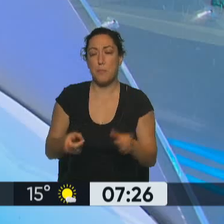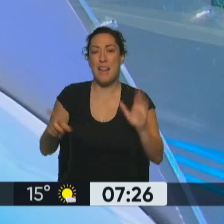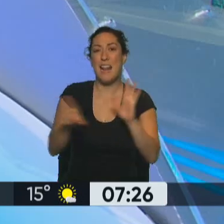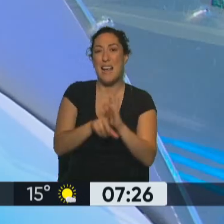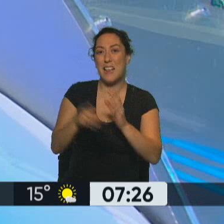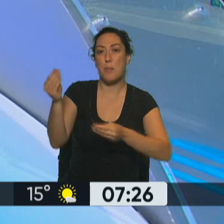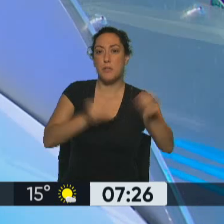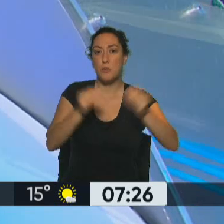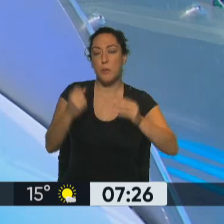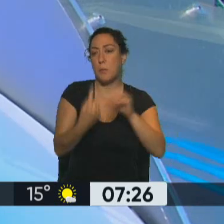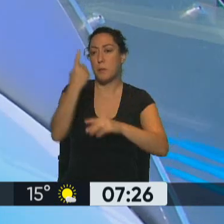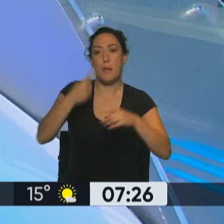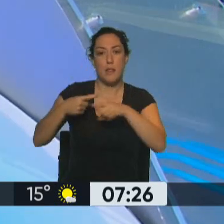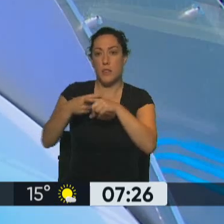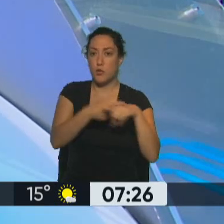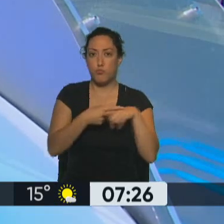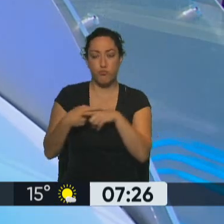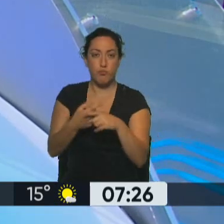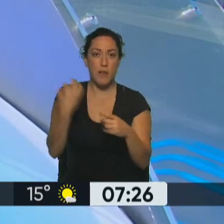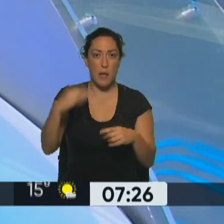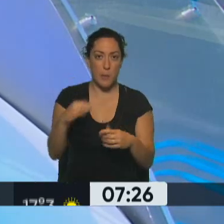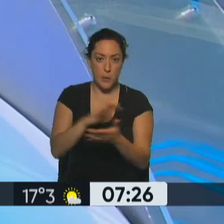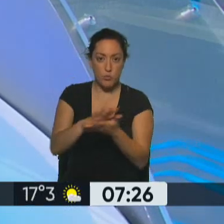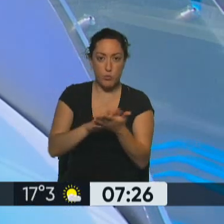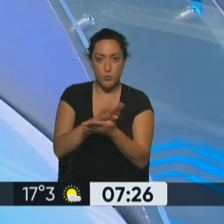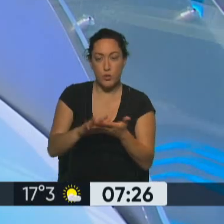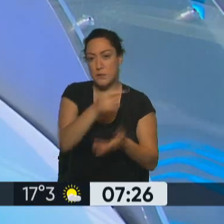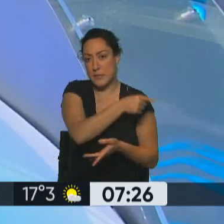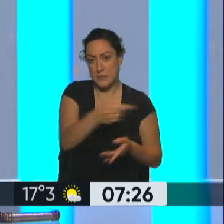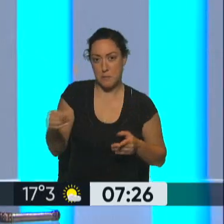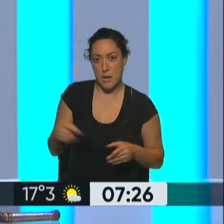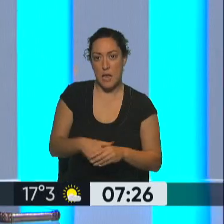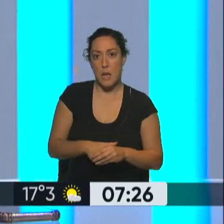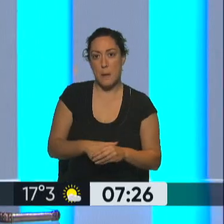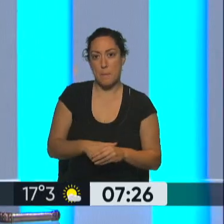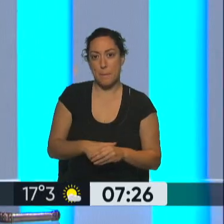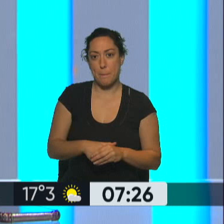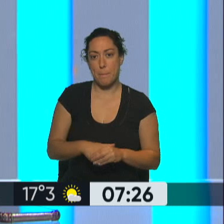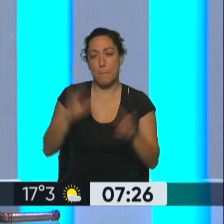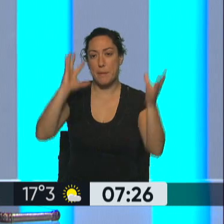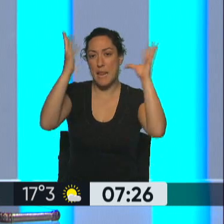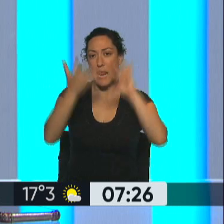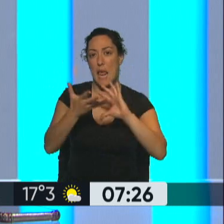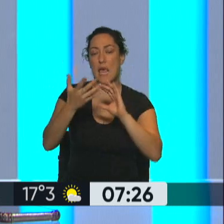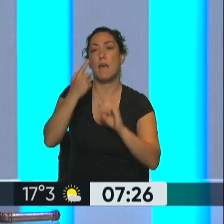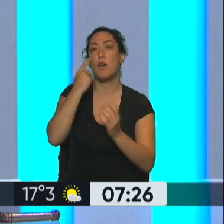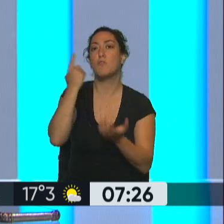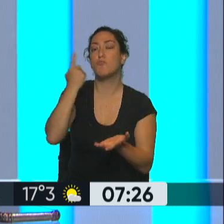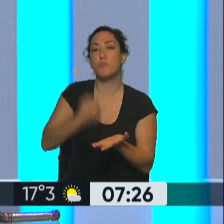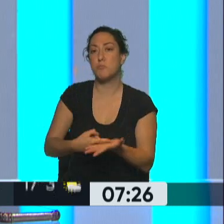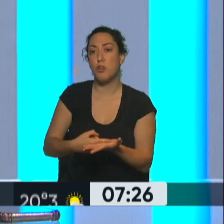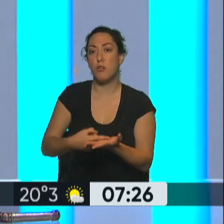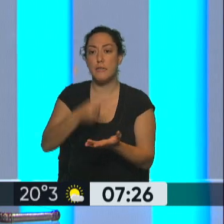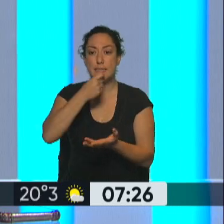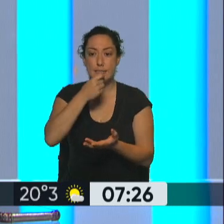como primera discusión que tienen que resolver. Seguramente esta semana Javier Milei tendrá que resolver si